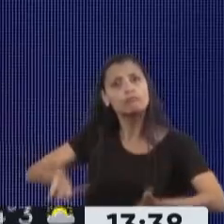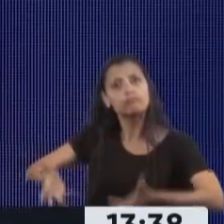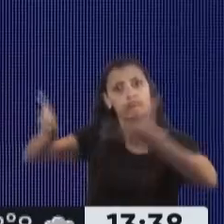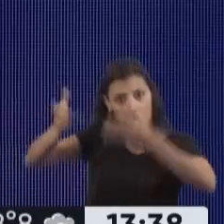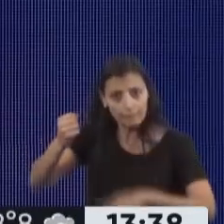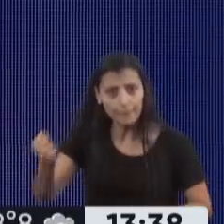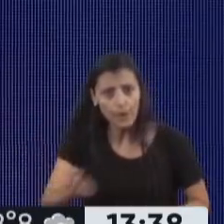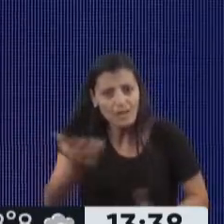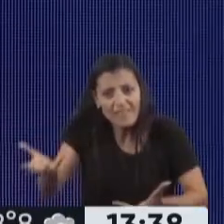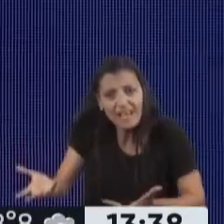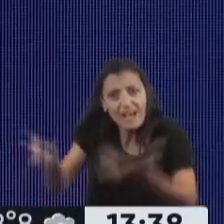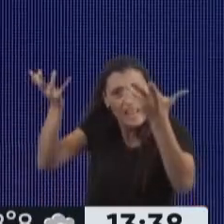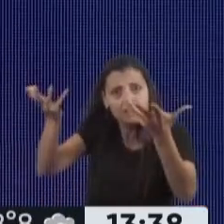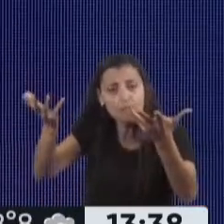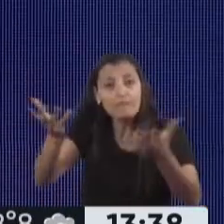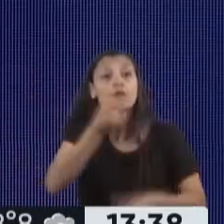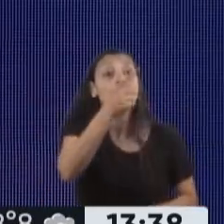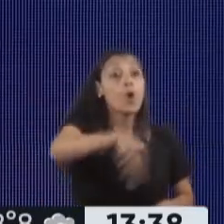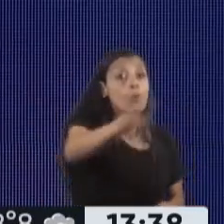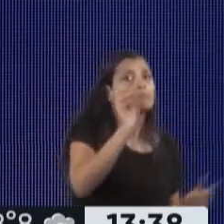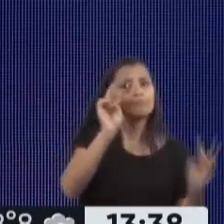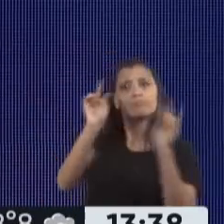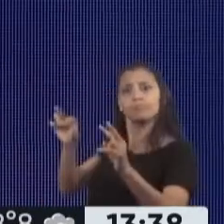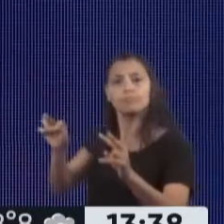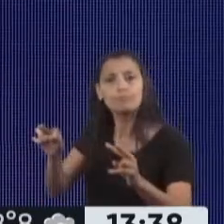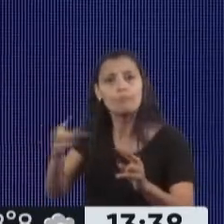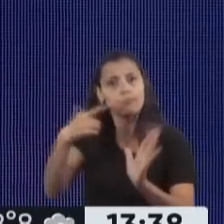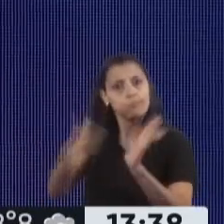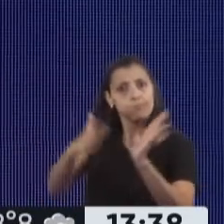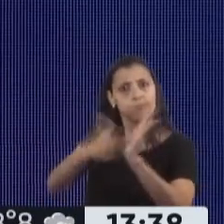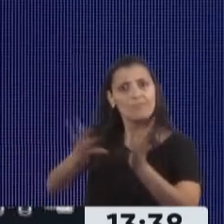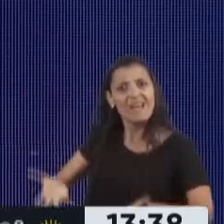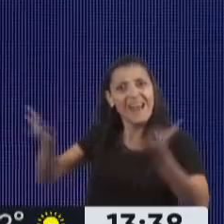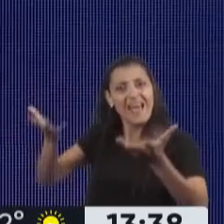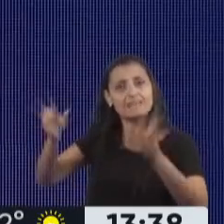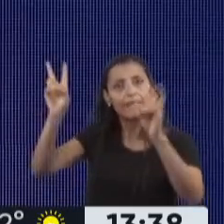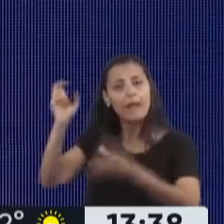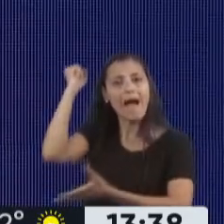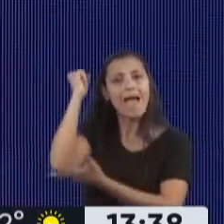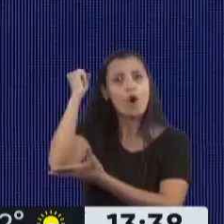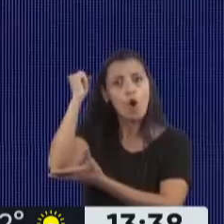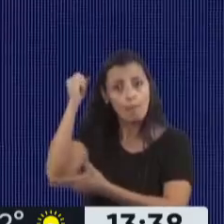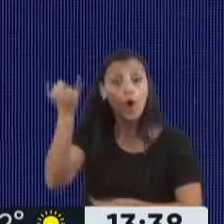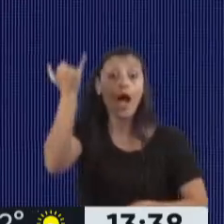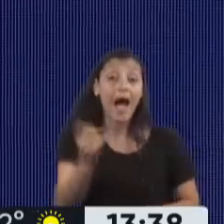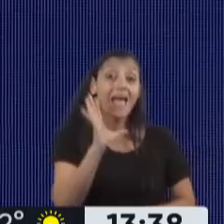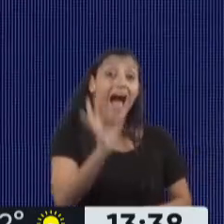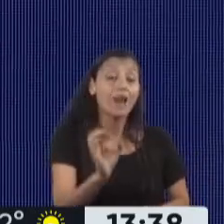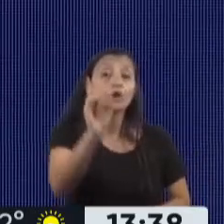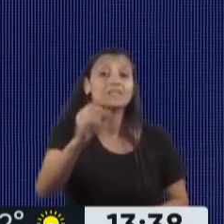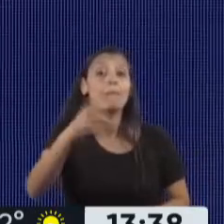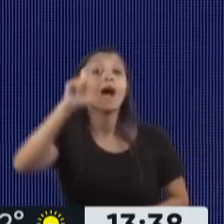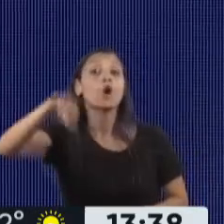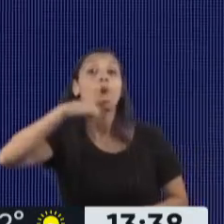Y el crecimiento, cuando ustedes toman la evidencia empírica en crecimiento económico, hay un fenómeno que se llama convergencia,